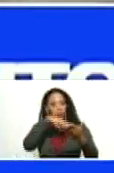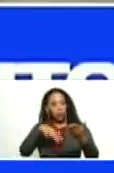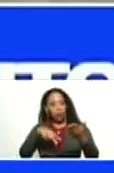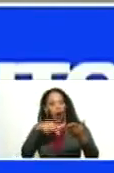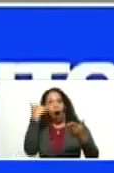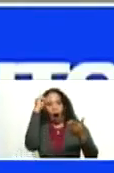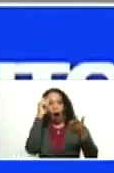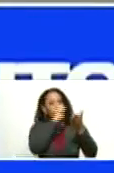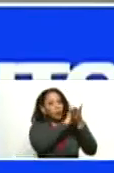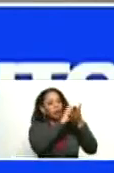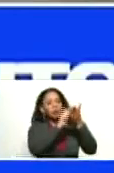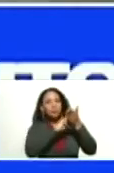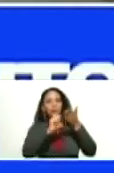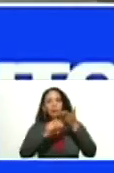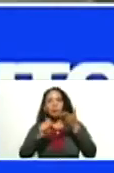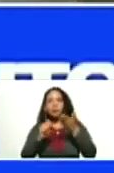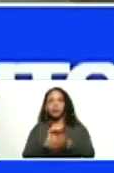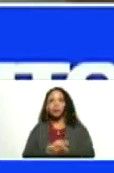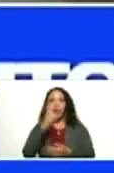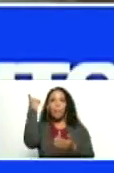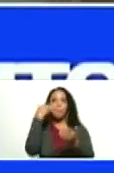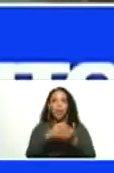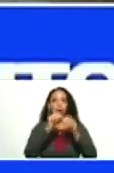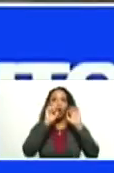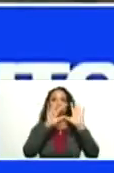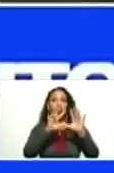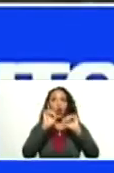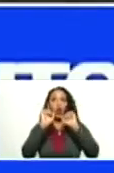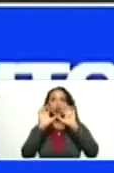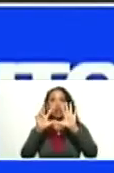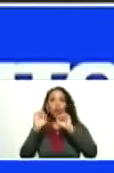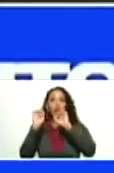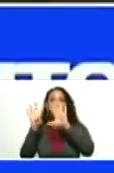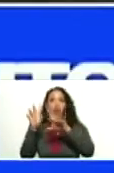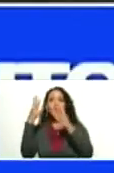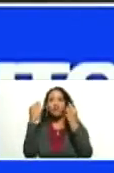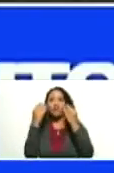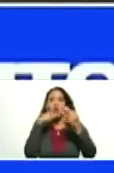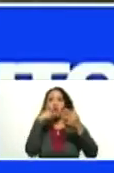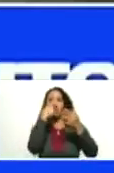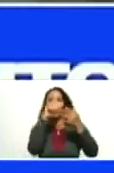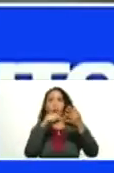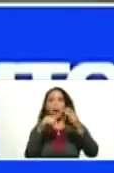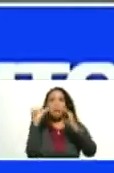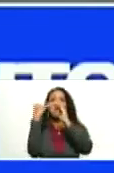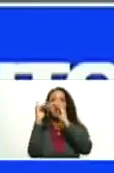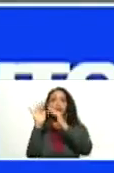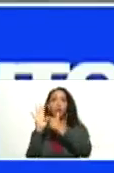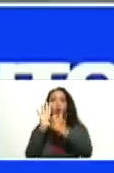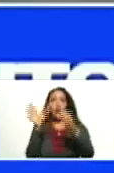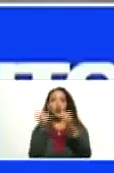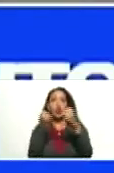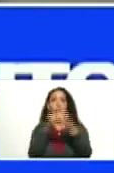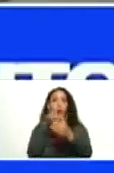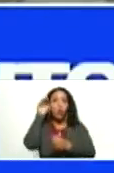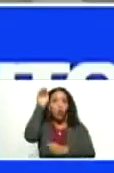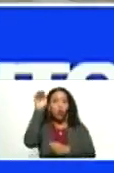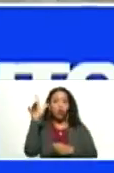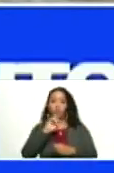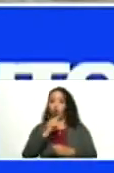y se lee Guzmán Blanco caerá, 1889, y hay muchos nombres y mensajes que quedaron para las generaciones del futuro. No